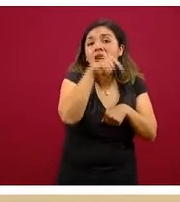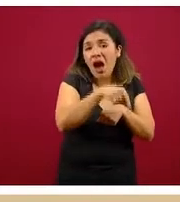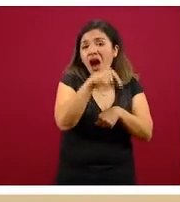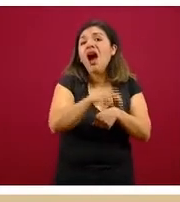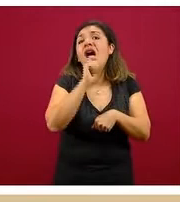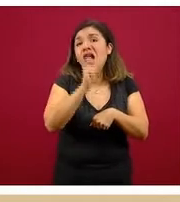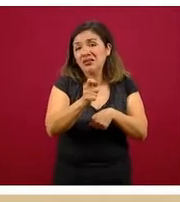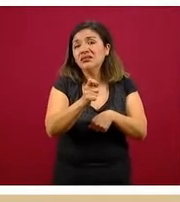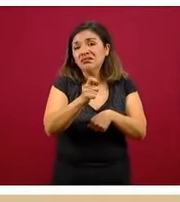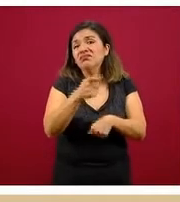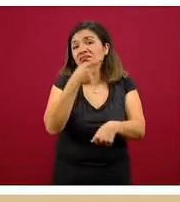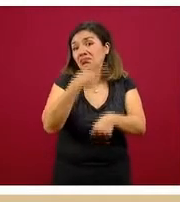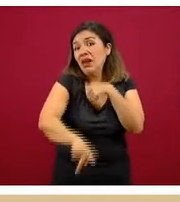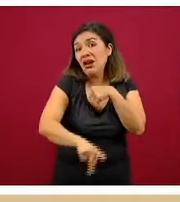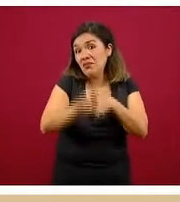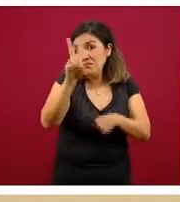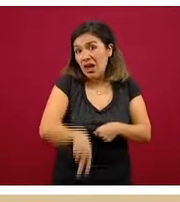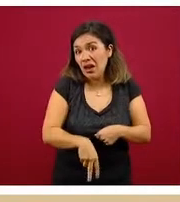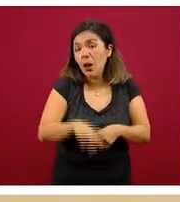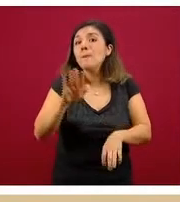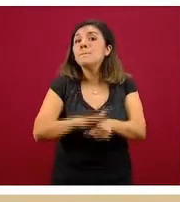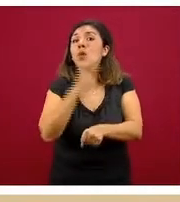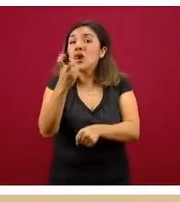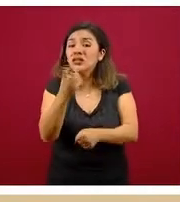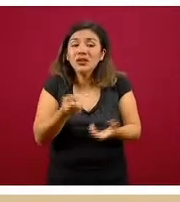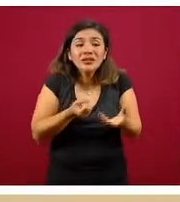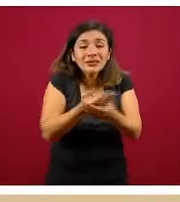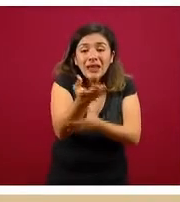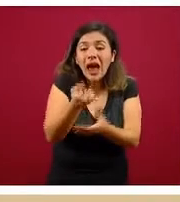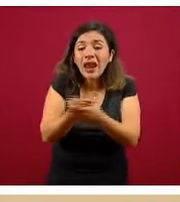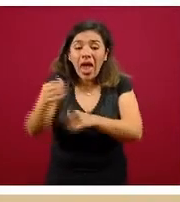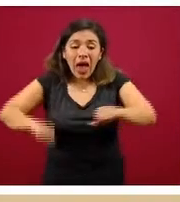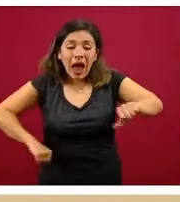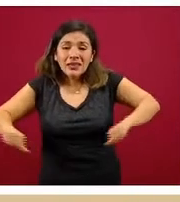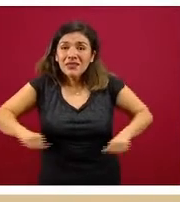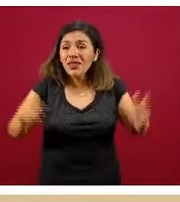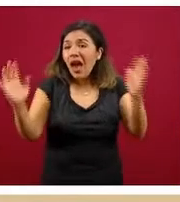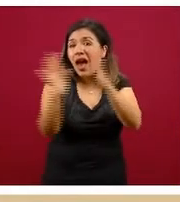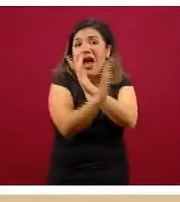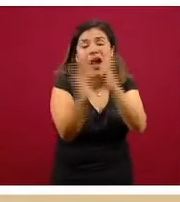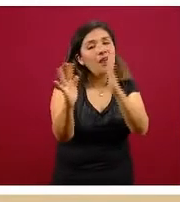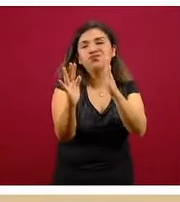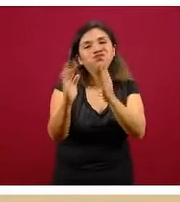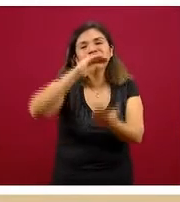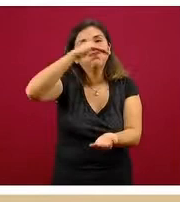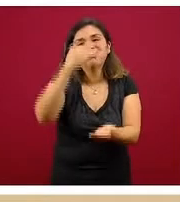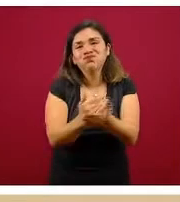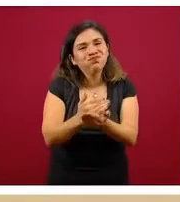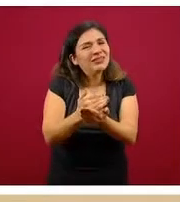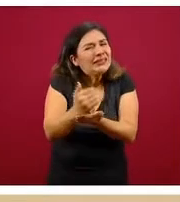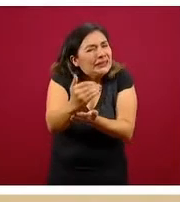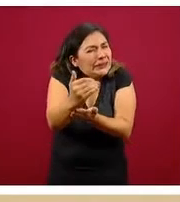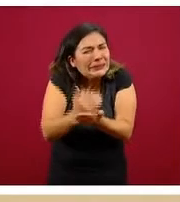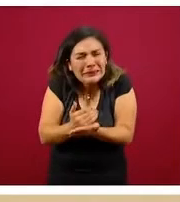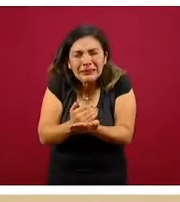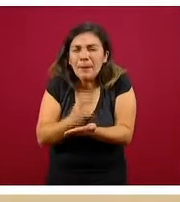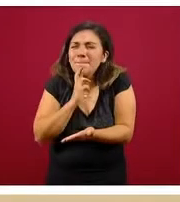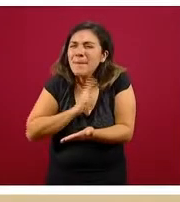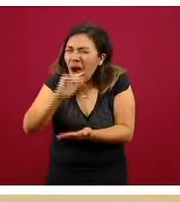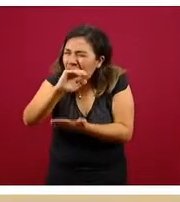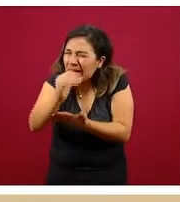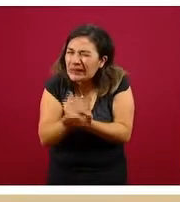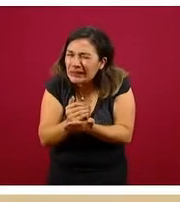que representa. Por eso las acciones de movilidad y las actividades en el espacio público están lo más